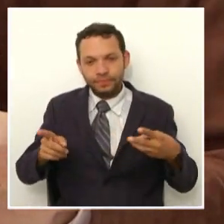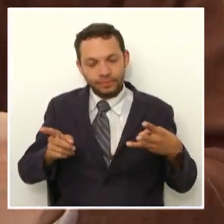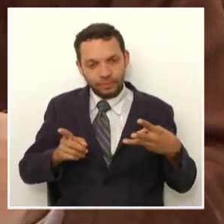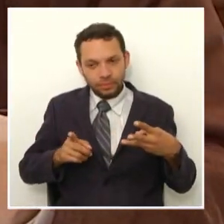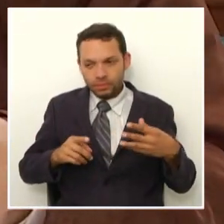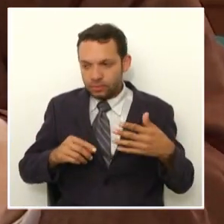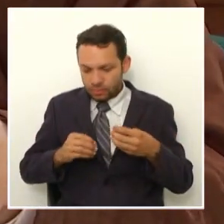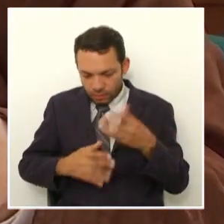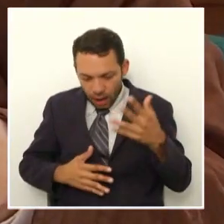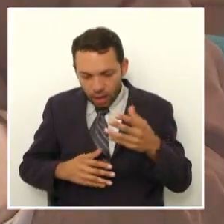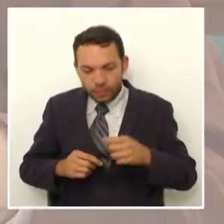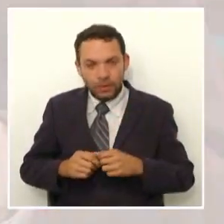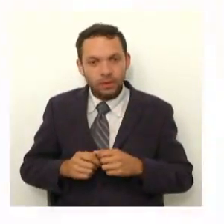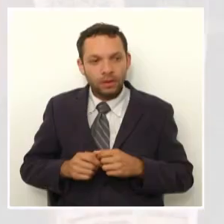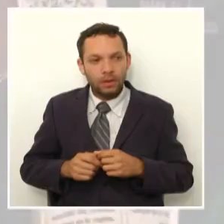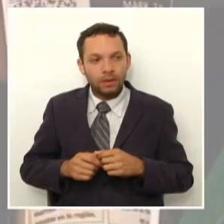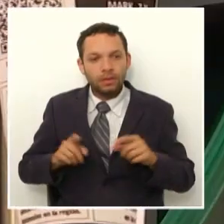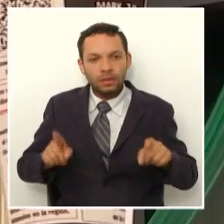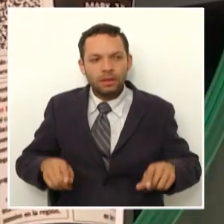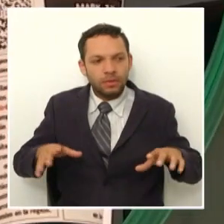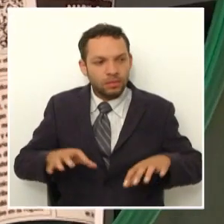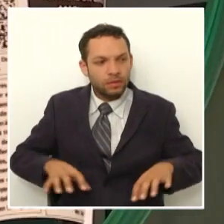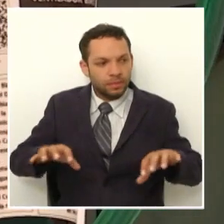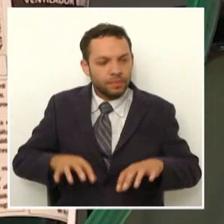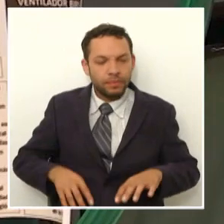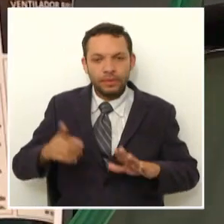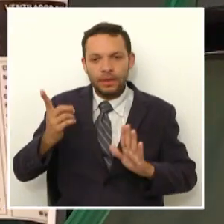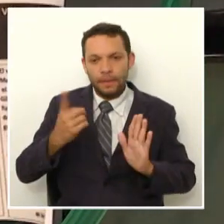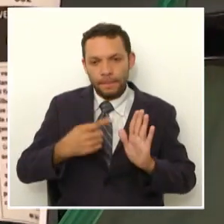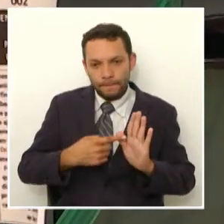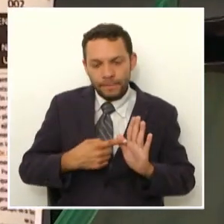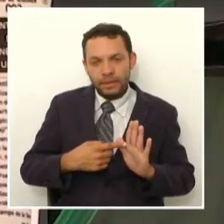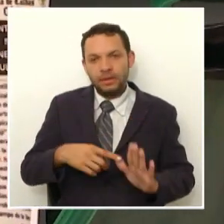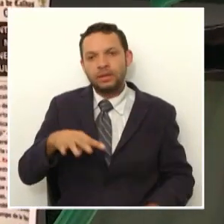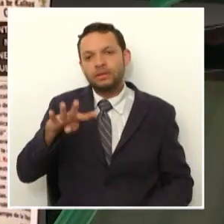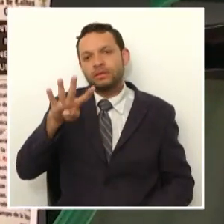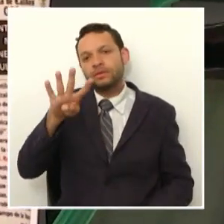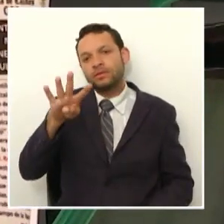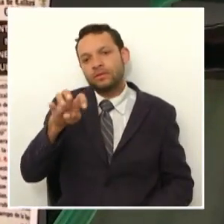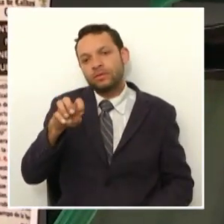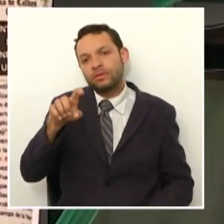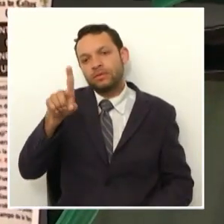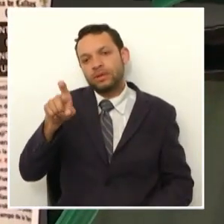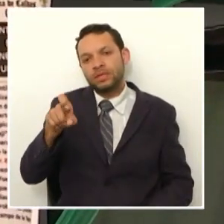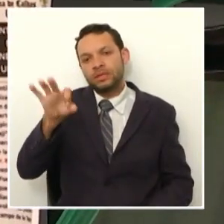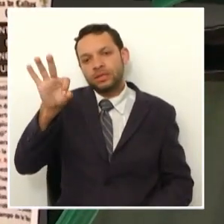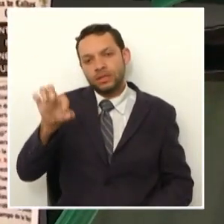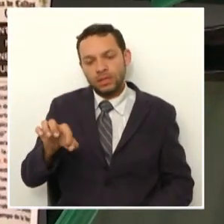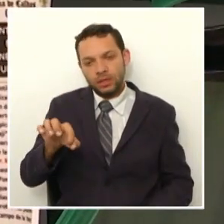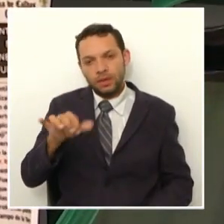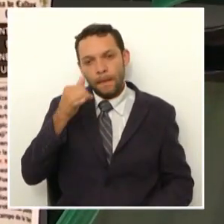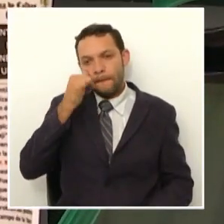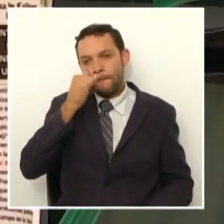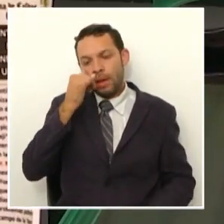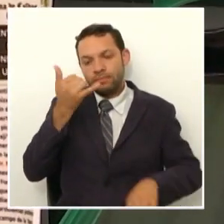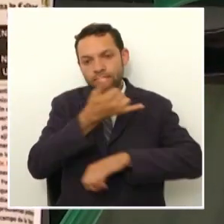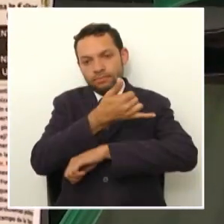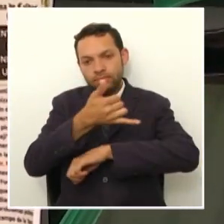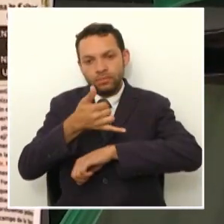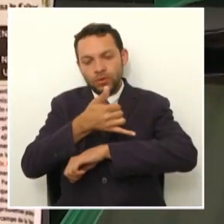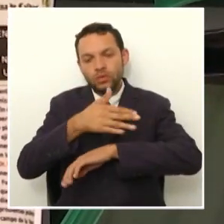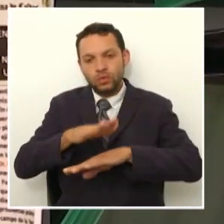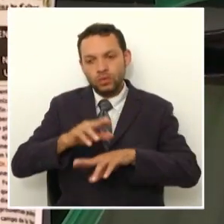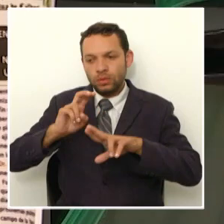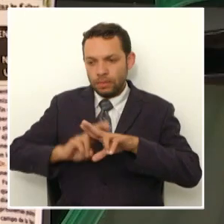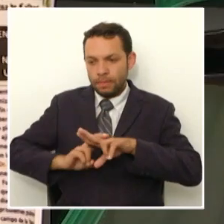también. En el año de 1968, a un ingeniero colombiano manizaleño